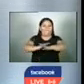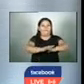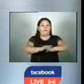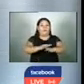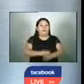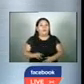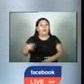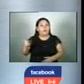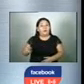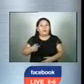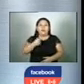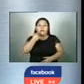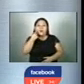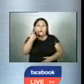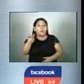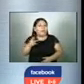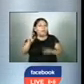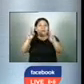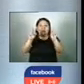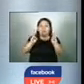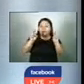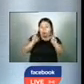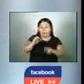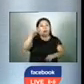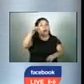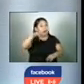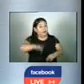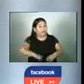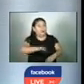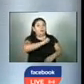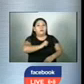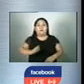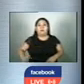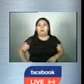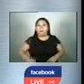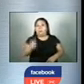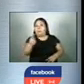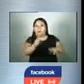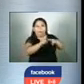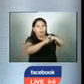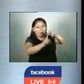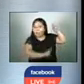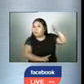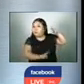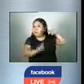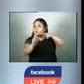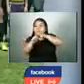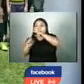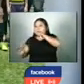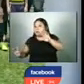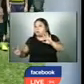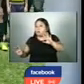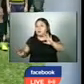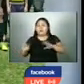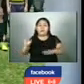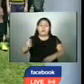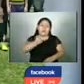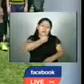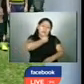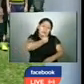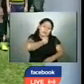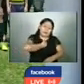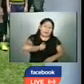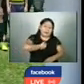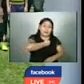Este es uno de los muchos casos que se registran en el país de personas desaparecidas. Del dolor e